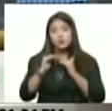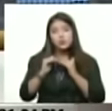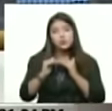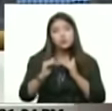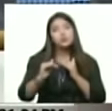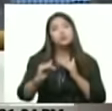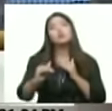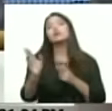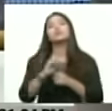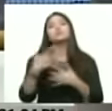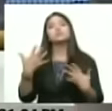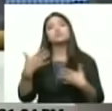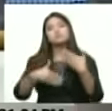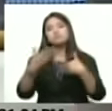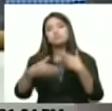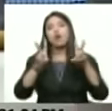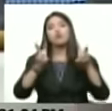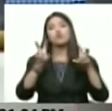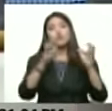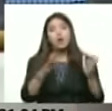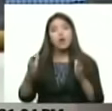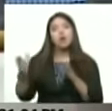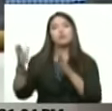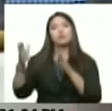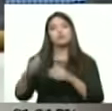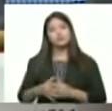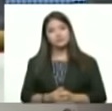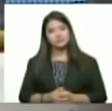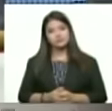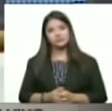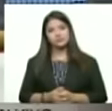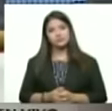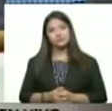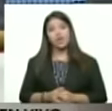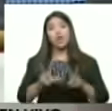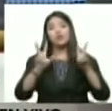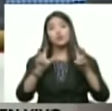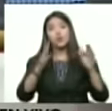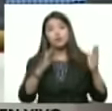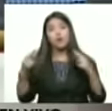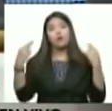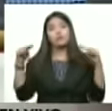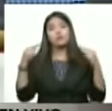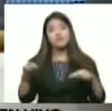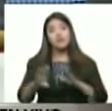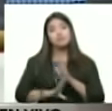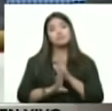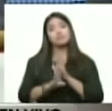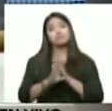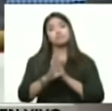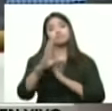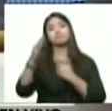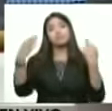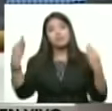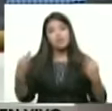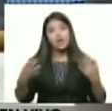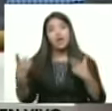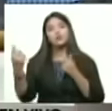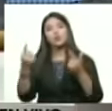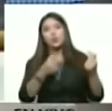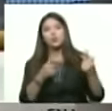y generando nuevos caminos y nuevos niveles de crecimiento real de una